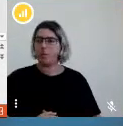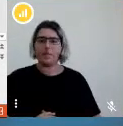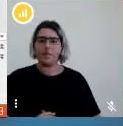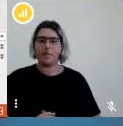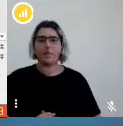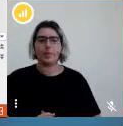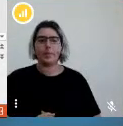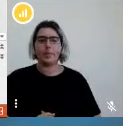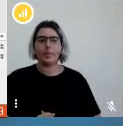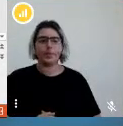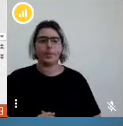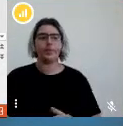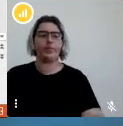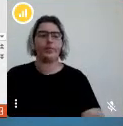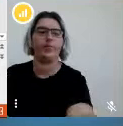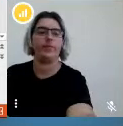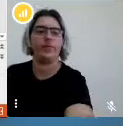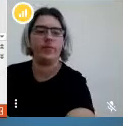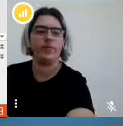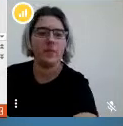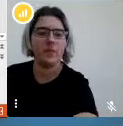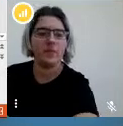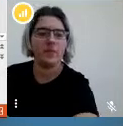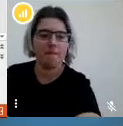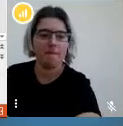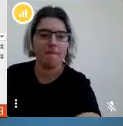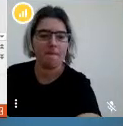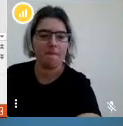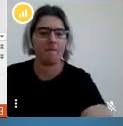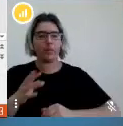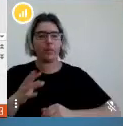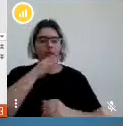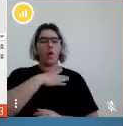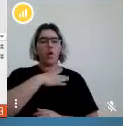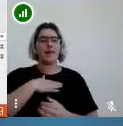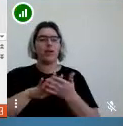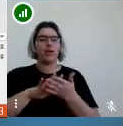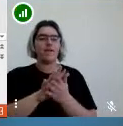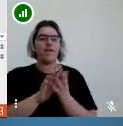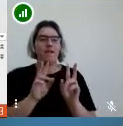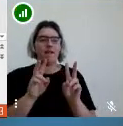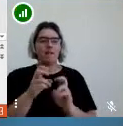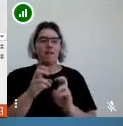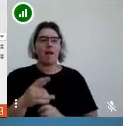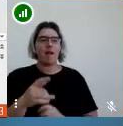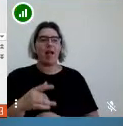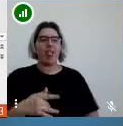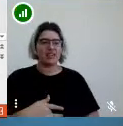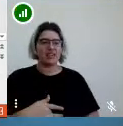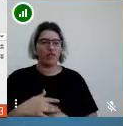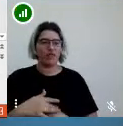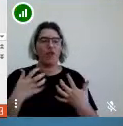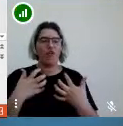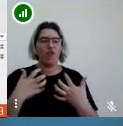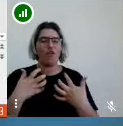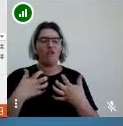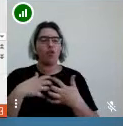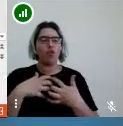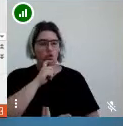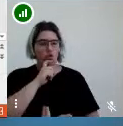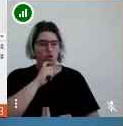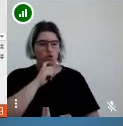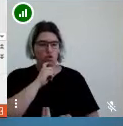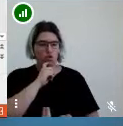Ahora me gustaría también haceros una breve introducción sobre el tema digestivo y cuál es el funcionamiento de la